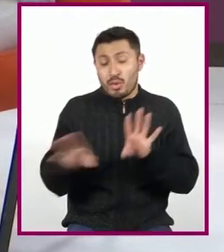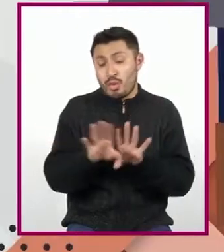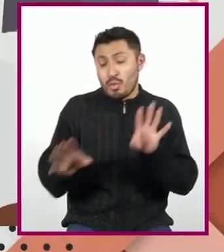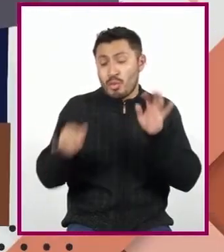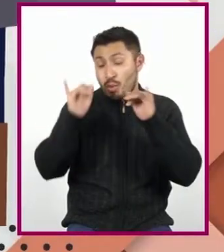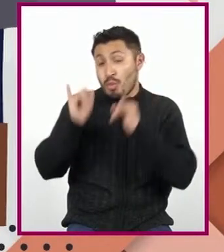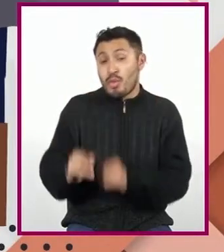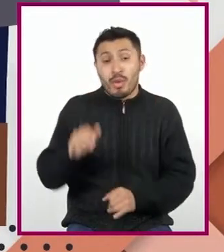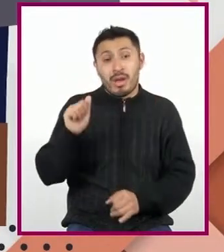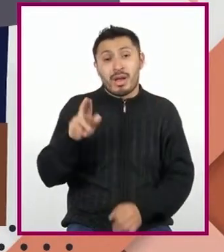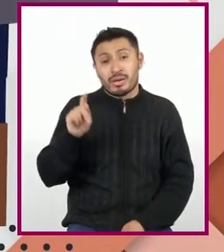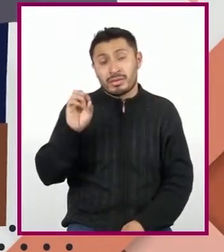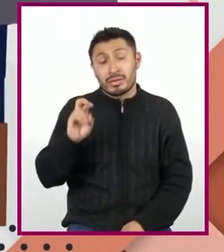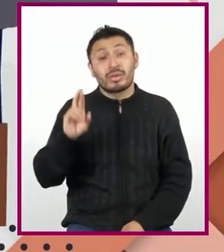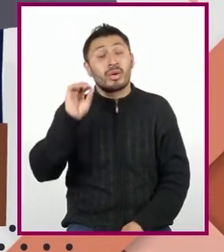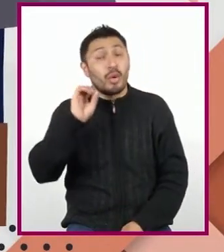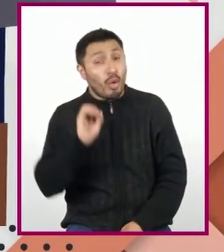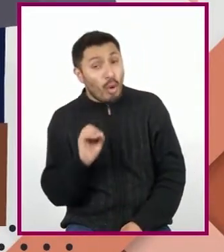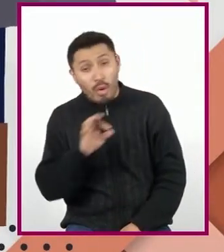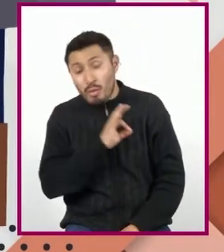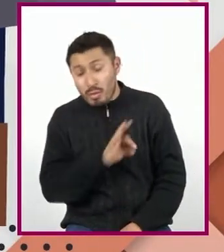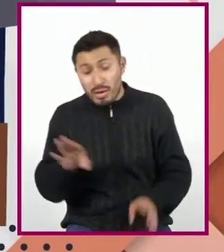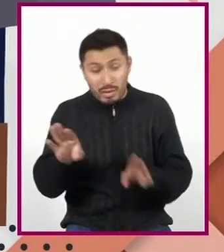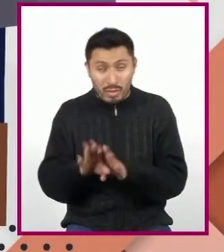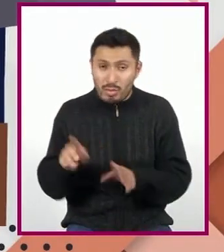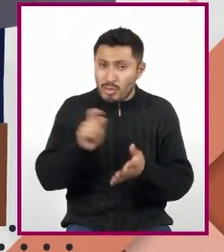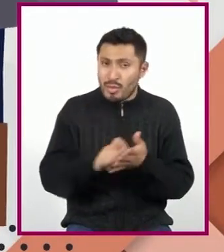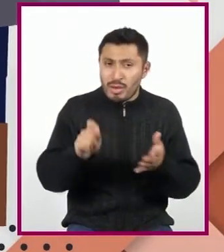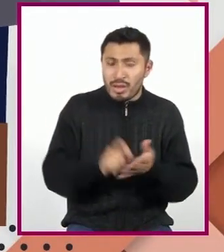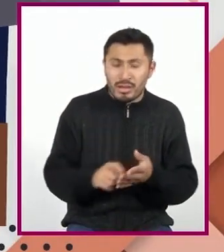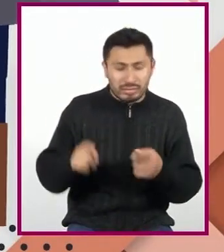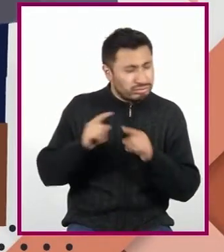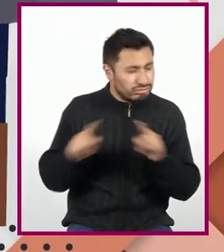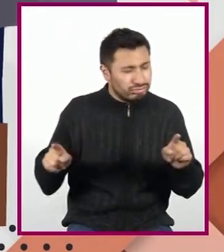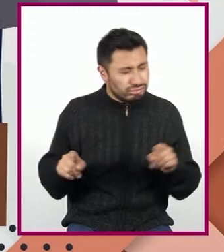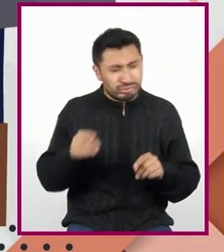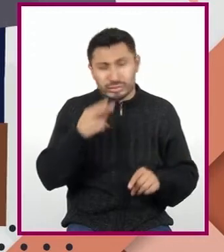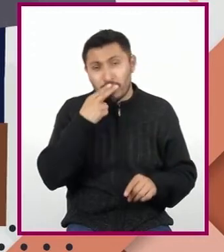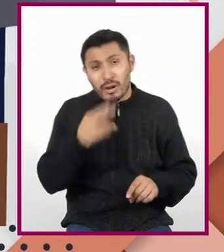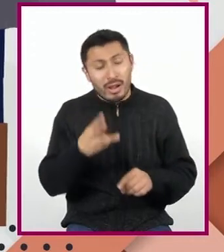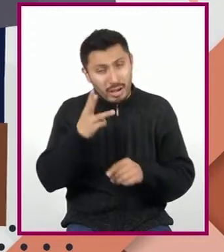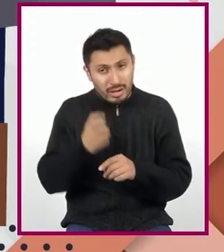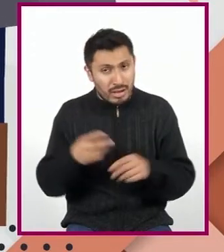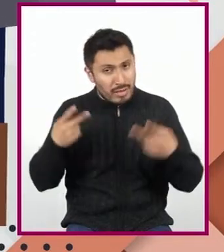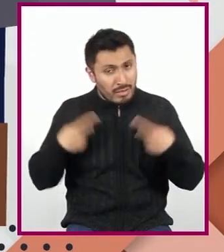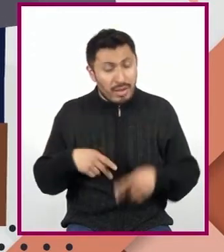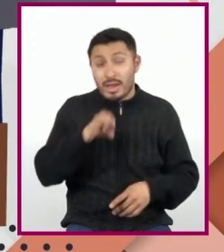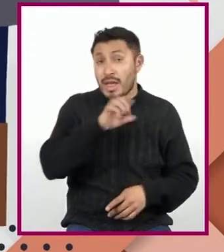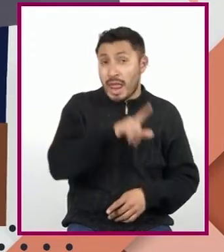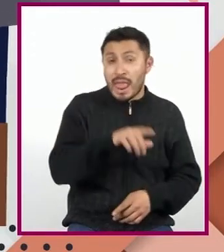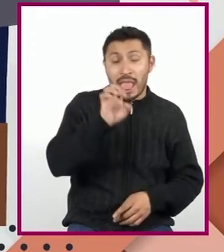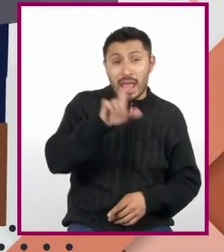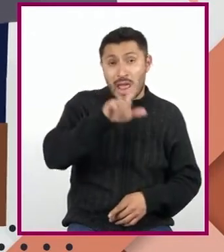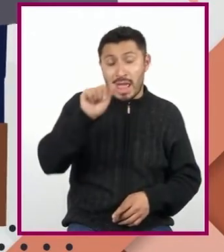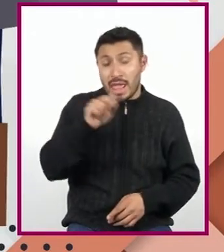objetividad, porque las aseveraciones o las explicaciones las hace desde afuera de la obra.